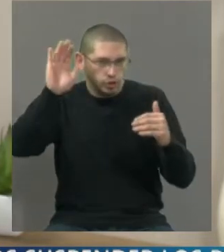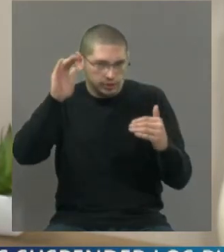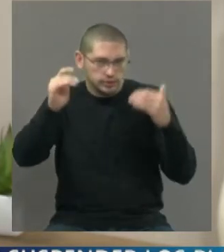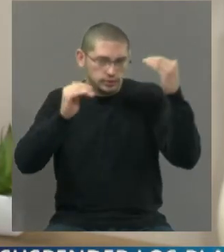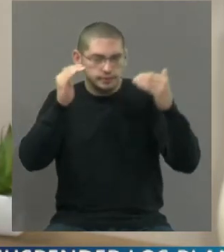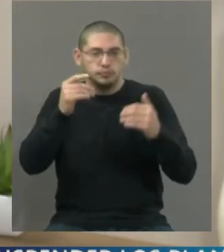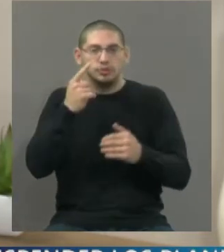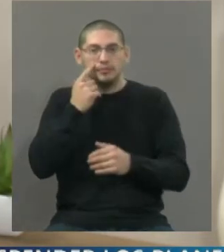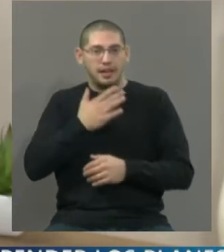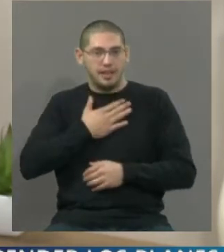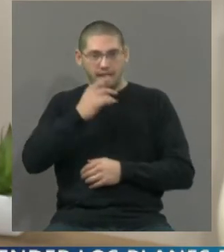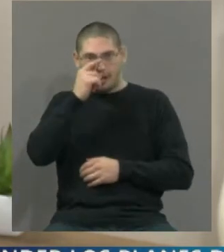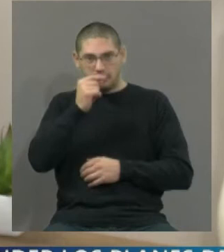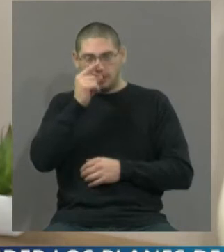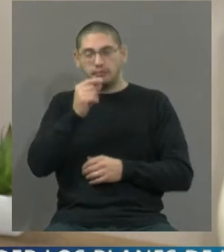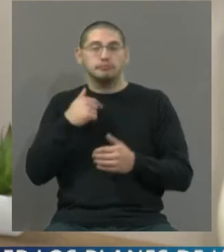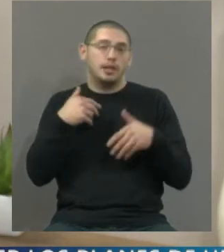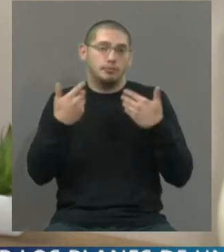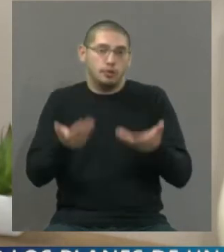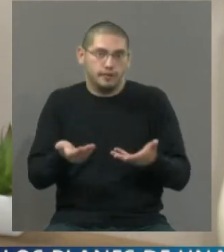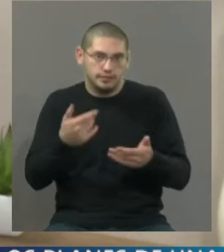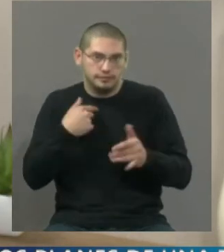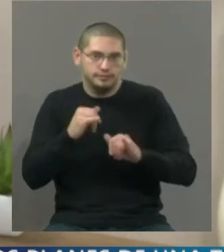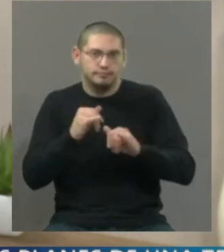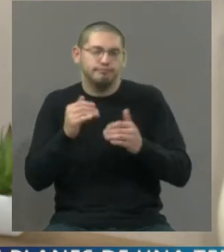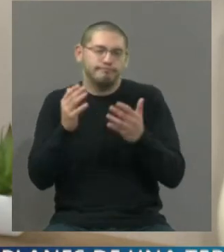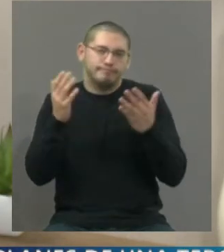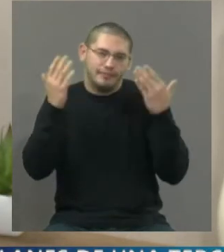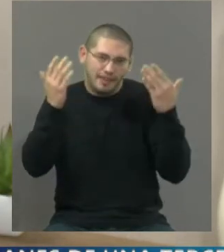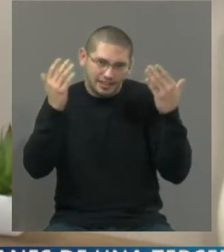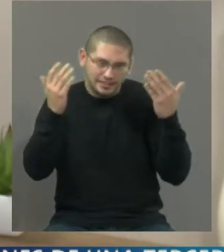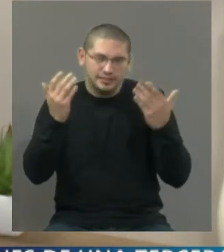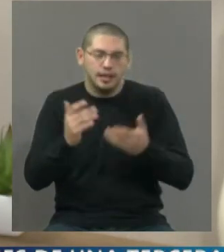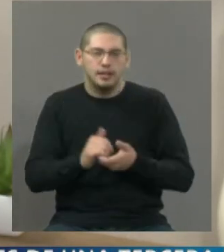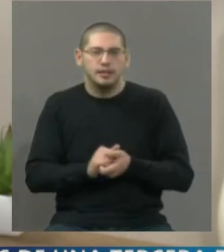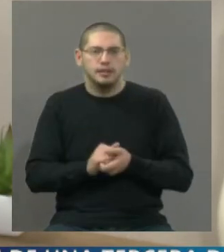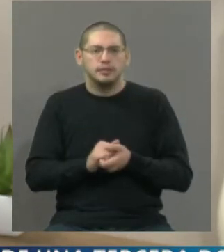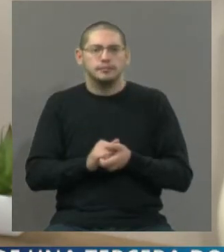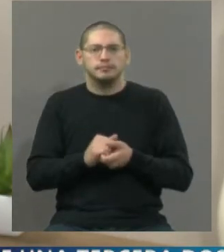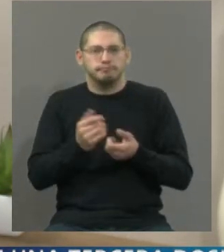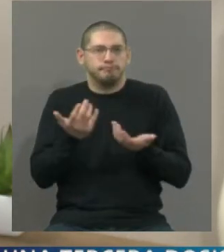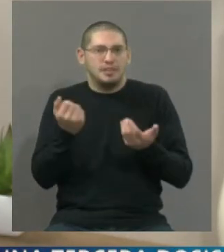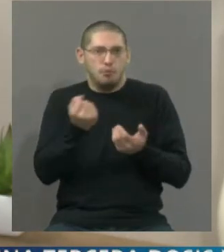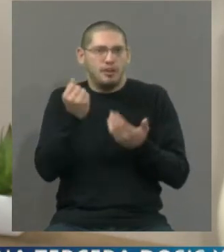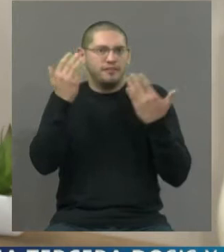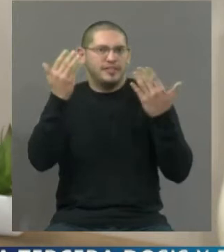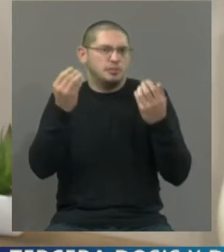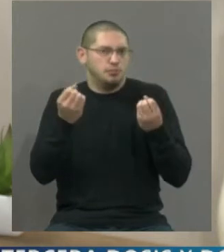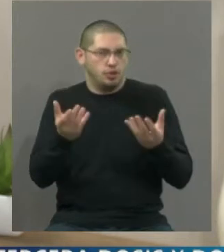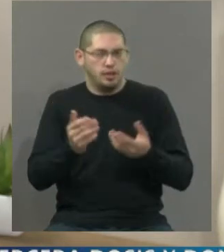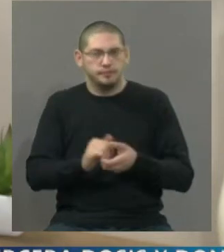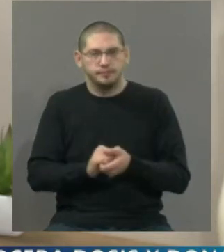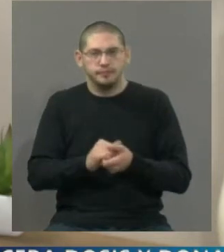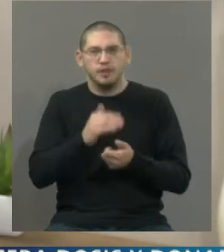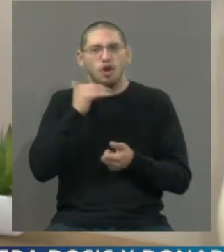Heras, y acá aprovecho el espacio para felicitarlos, porque está bueno hacerlo. Bueno, ahí está